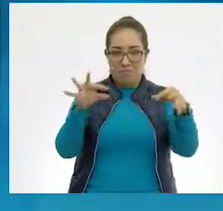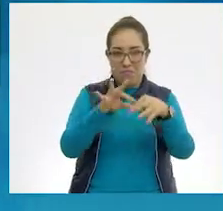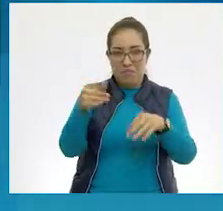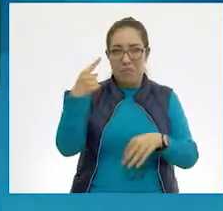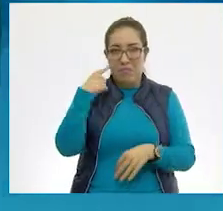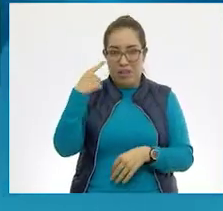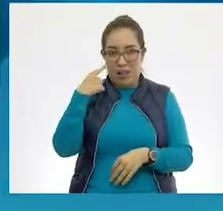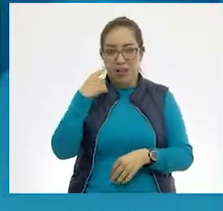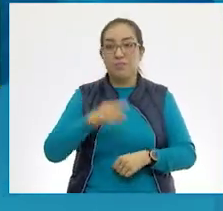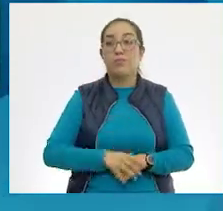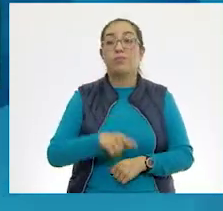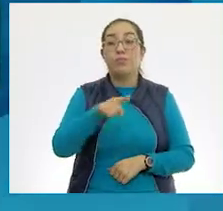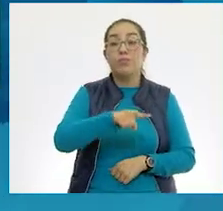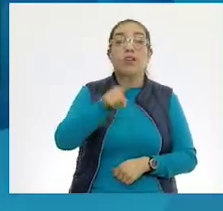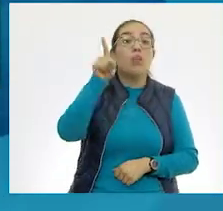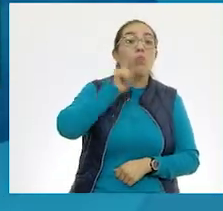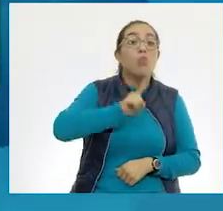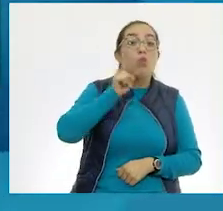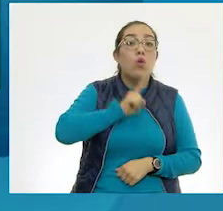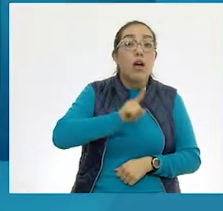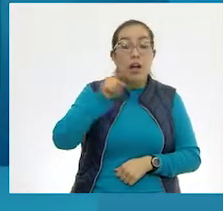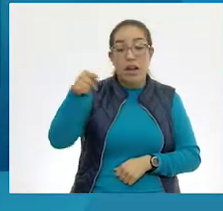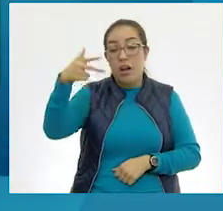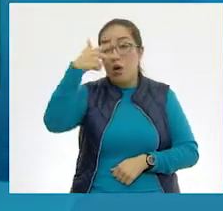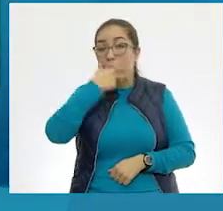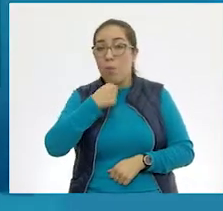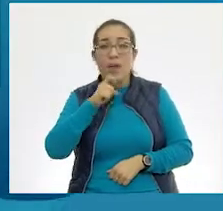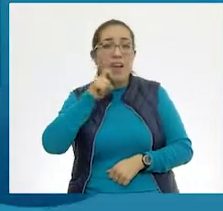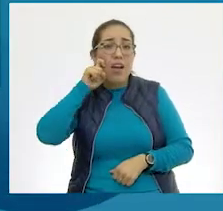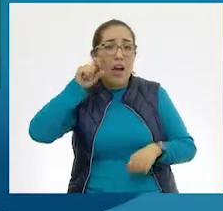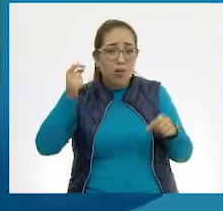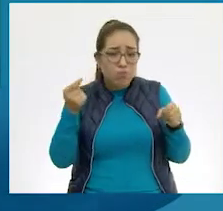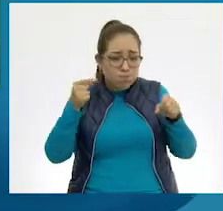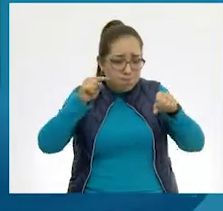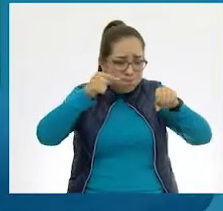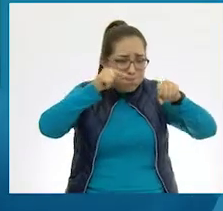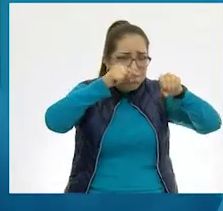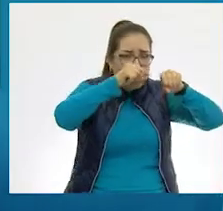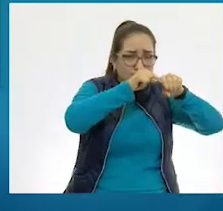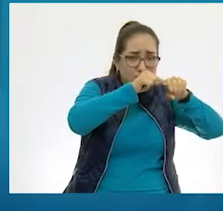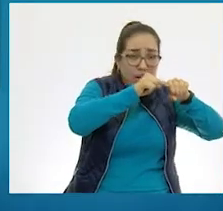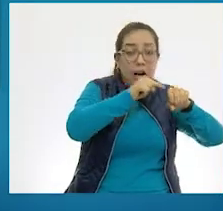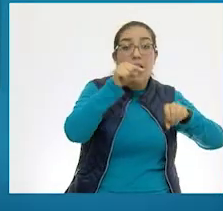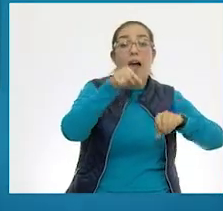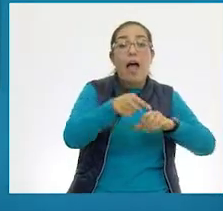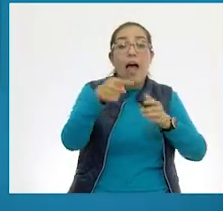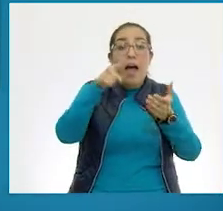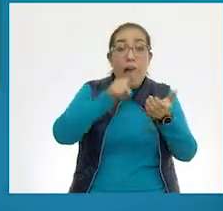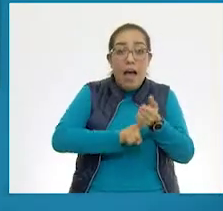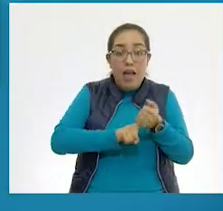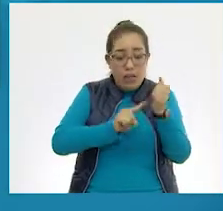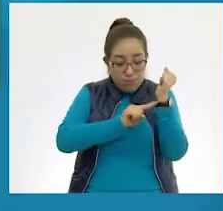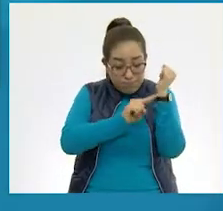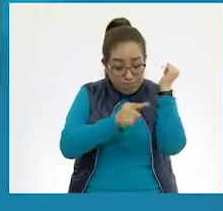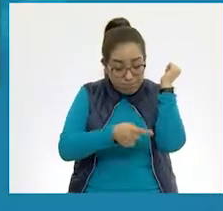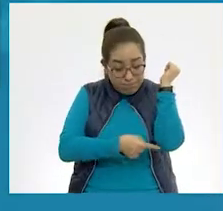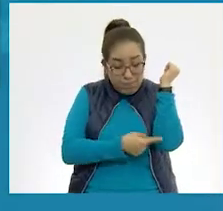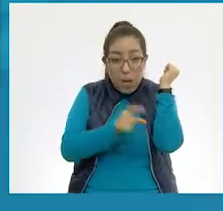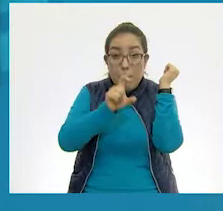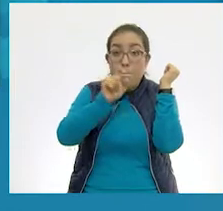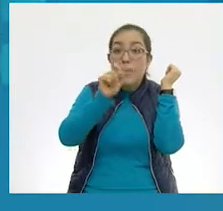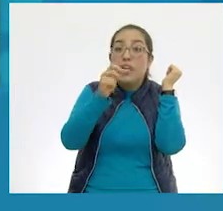de que la hembra es fecundada por el macho, los embriones permanecen en el útero por unos 28